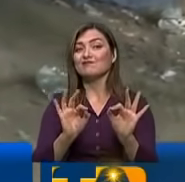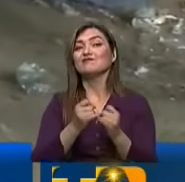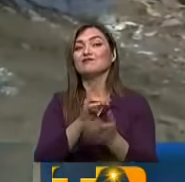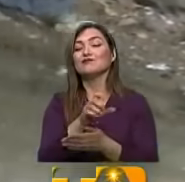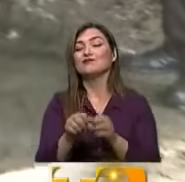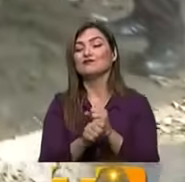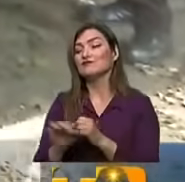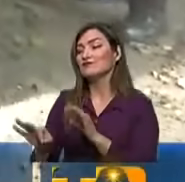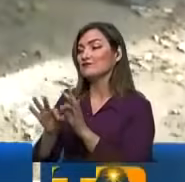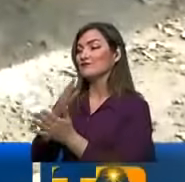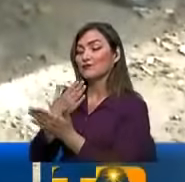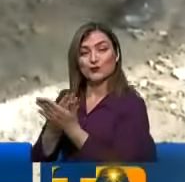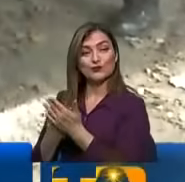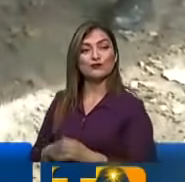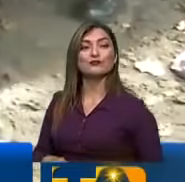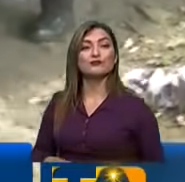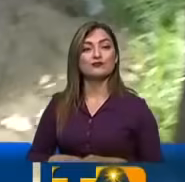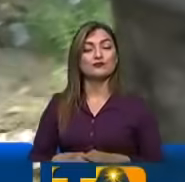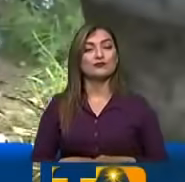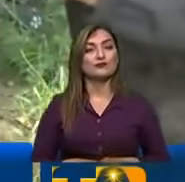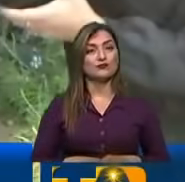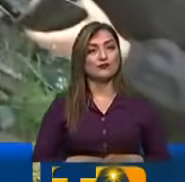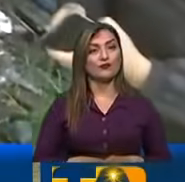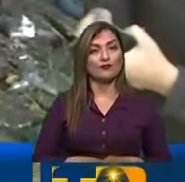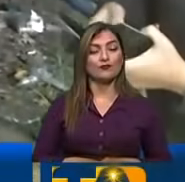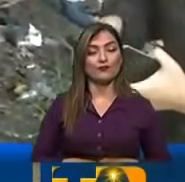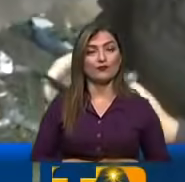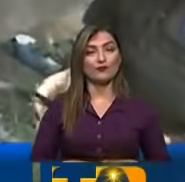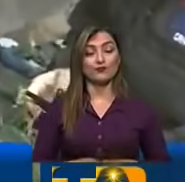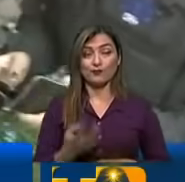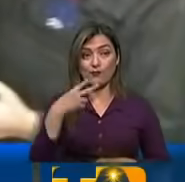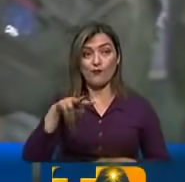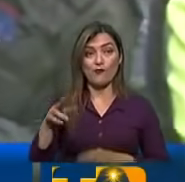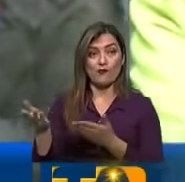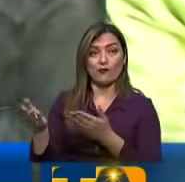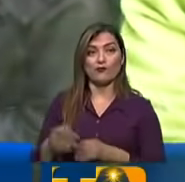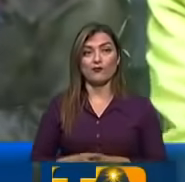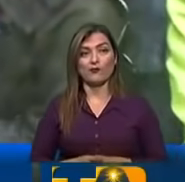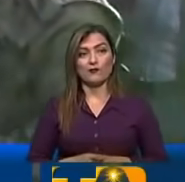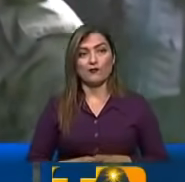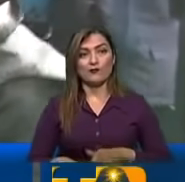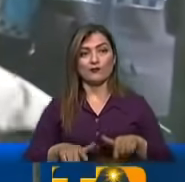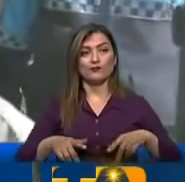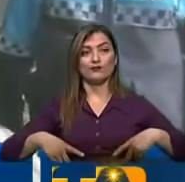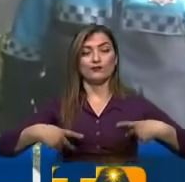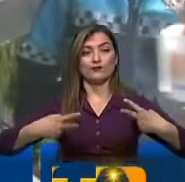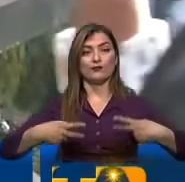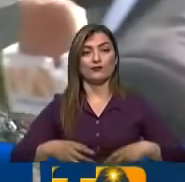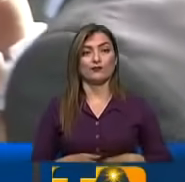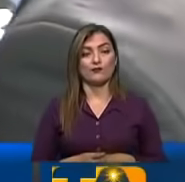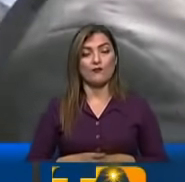Perfecto, muchísimas gracias a Patricio Vargas, compañeras, amigos televidentes, ustedes ya están viendo, este es el panorama que se vive acá